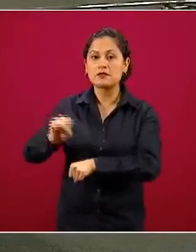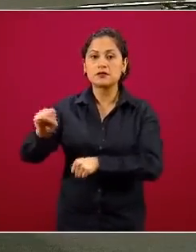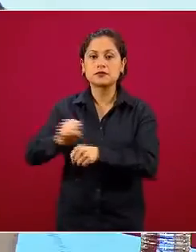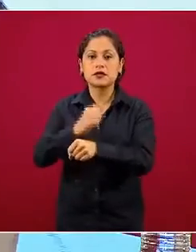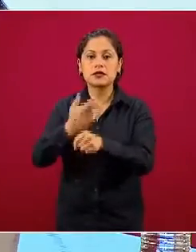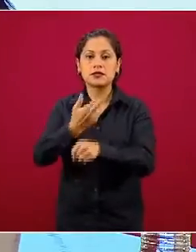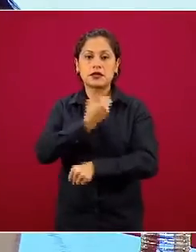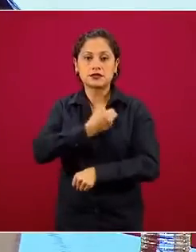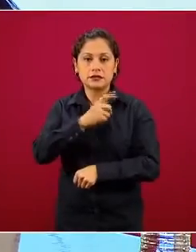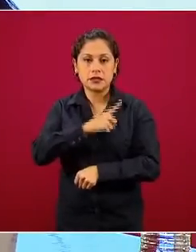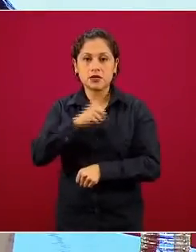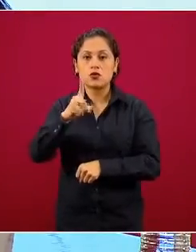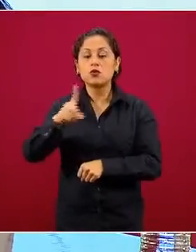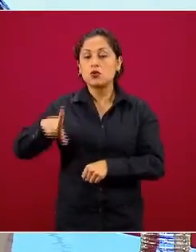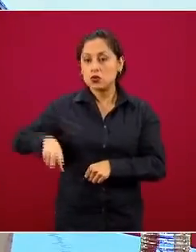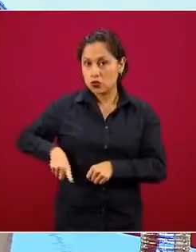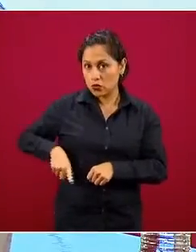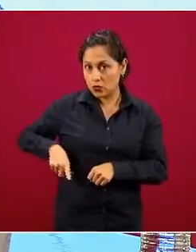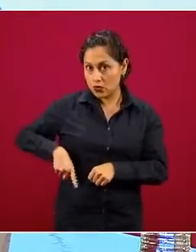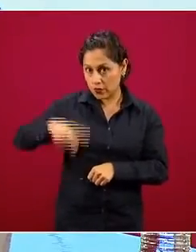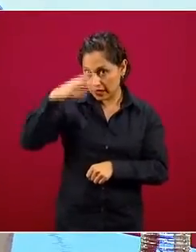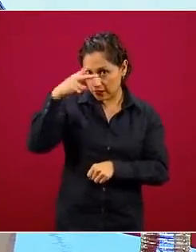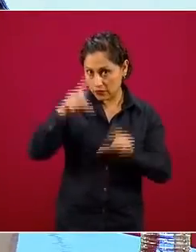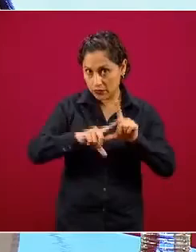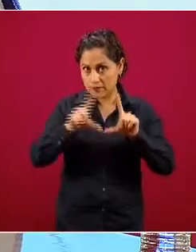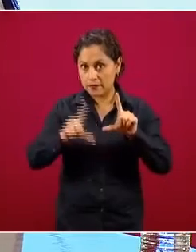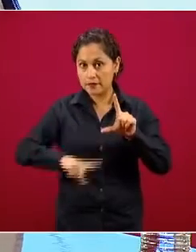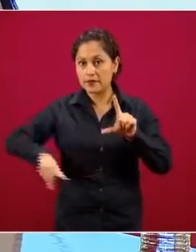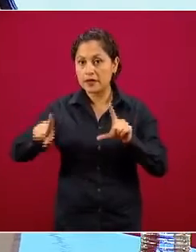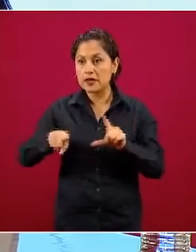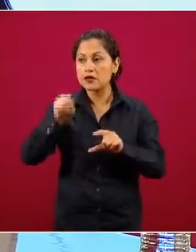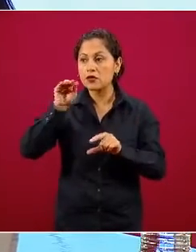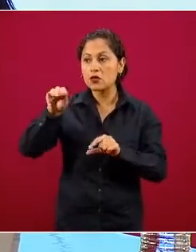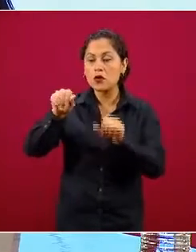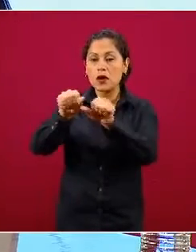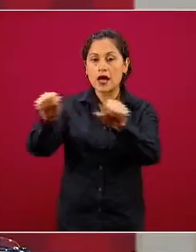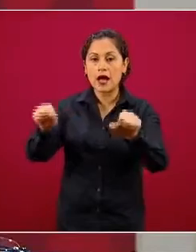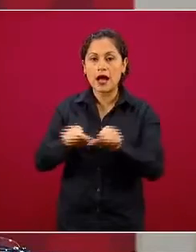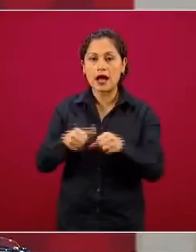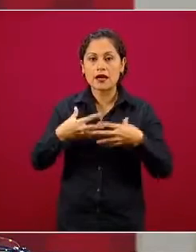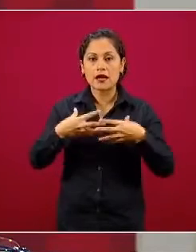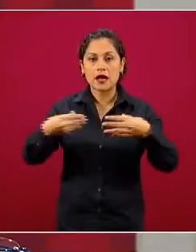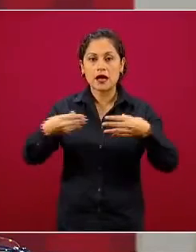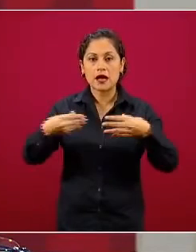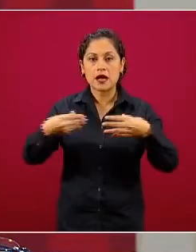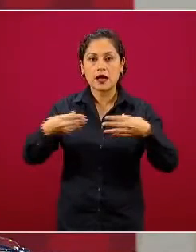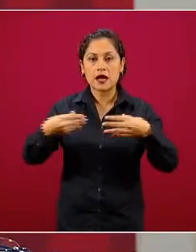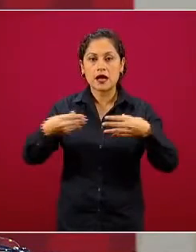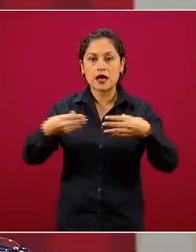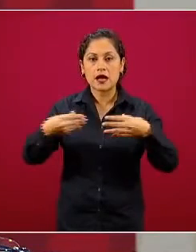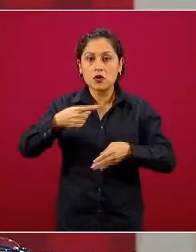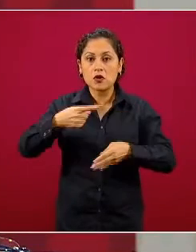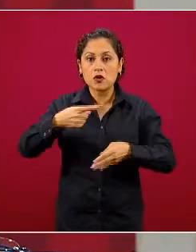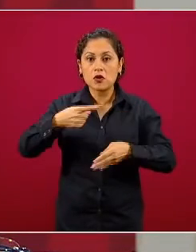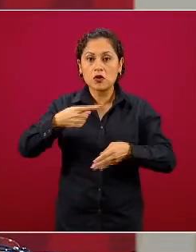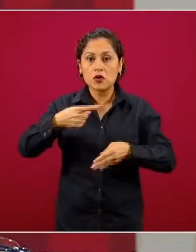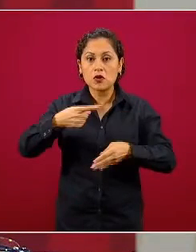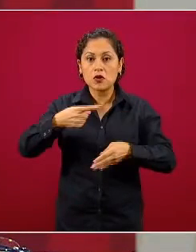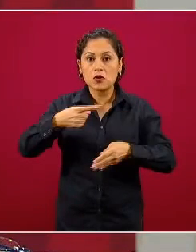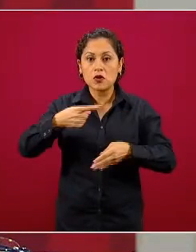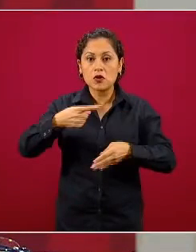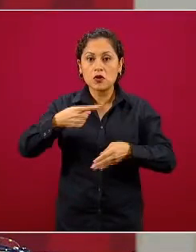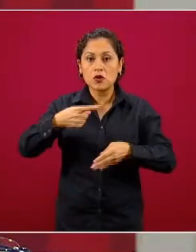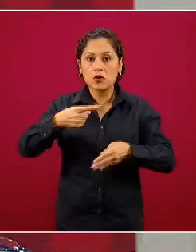del Gobierno de México, particularmente el área de epidemiología, las personas que han fallecido que tienen prueba de COVID, que